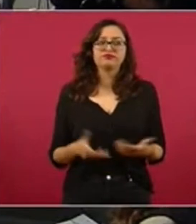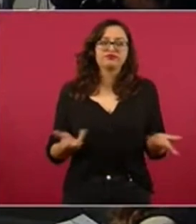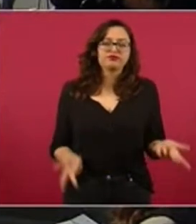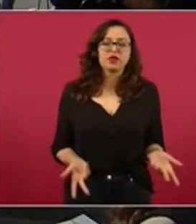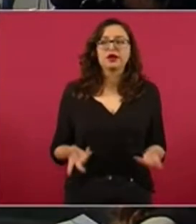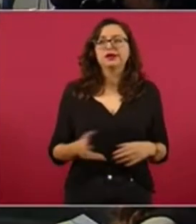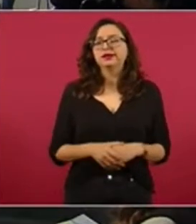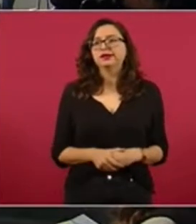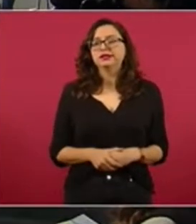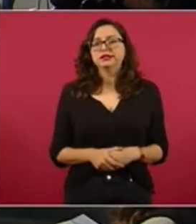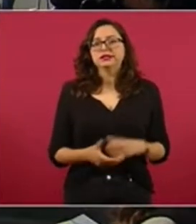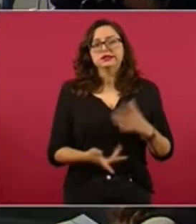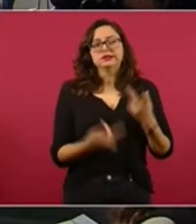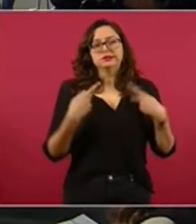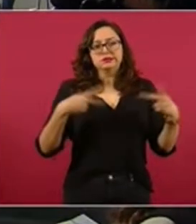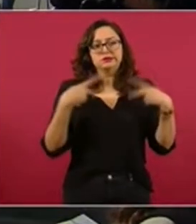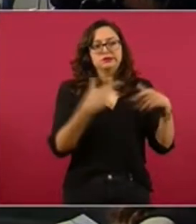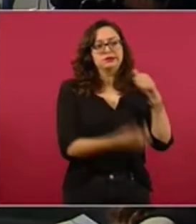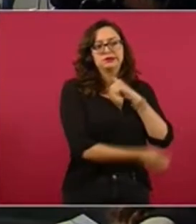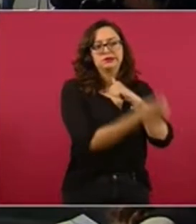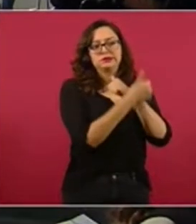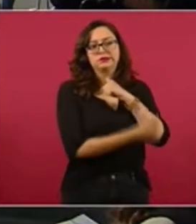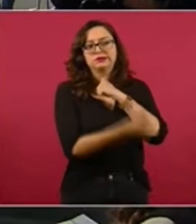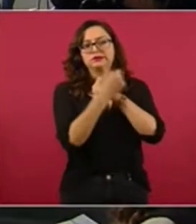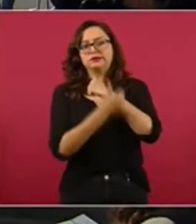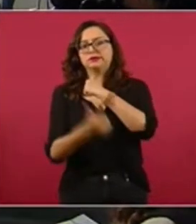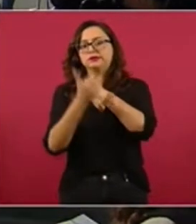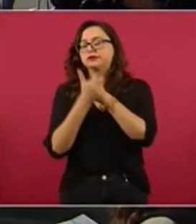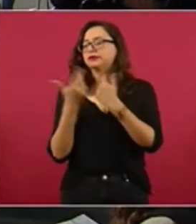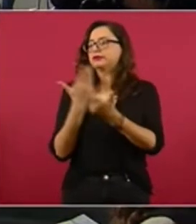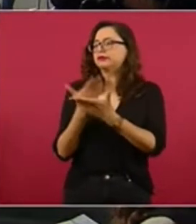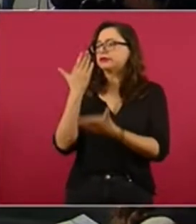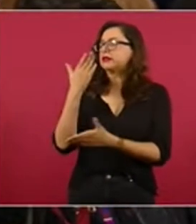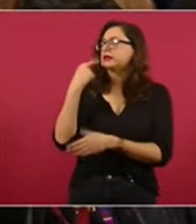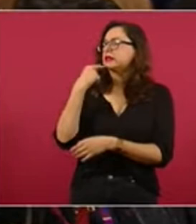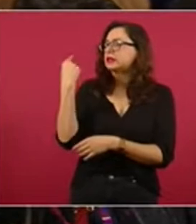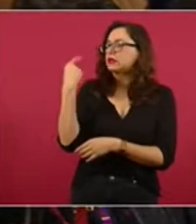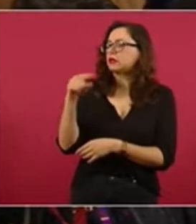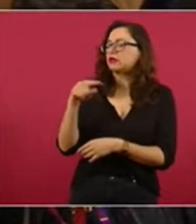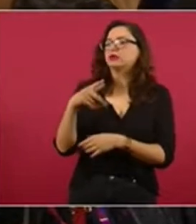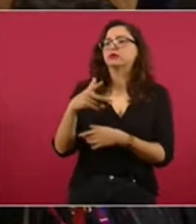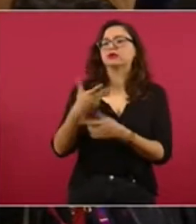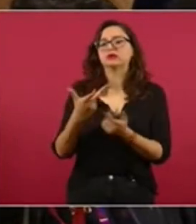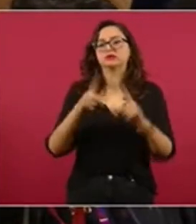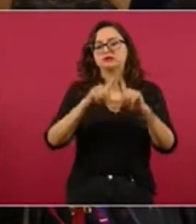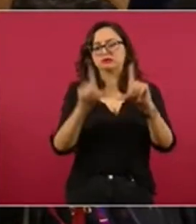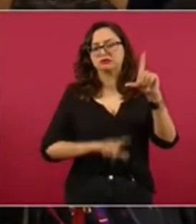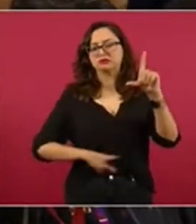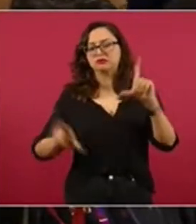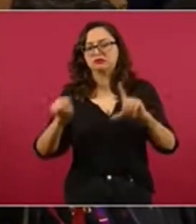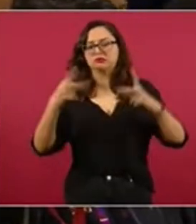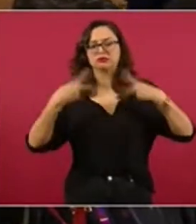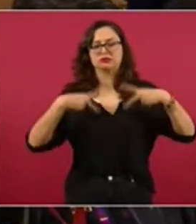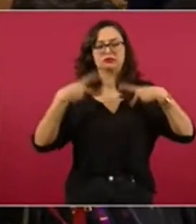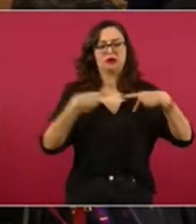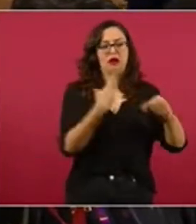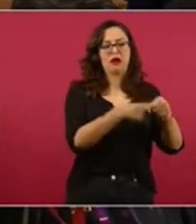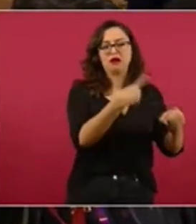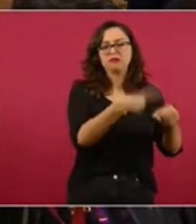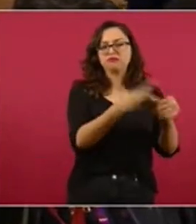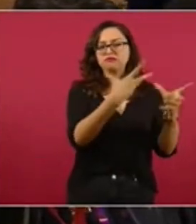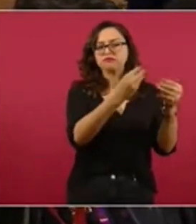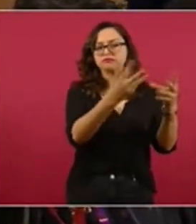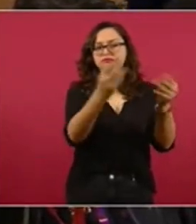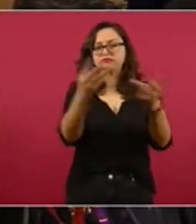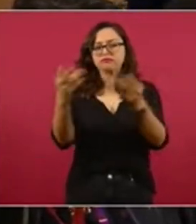Nos piden ayuda porque hay mucha gente muy enferma que está en diferentes partes de la República. De hecho, ayer atendí a una chica